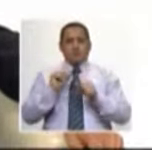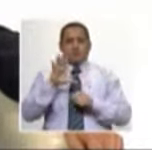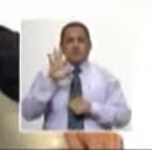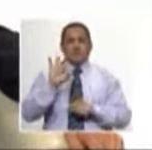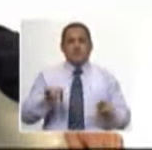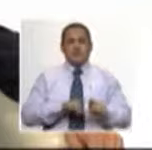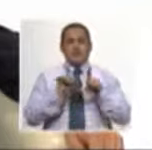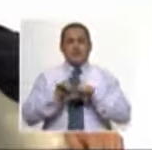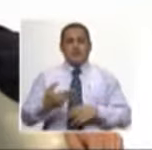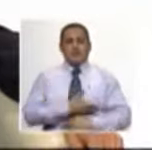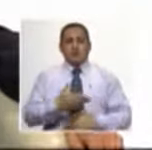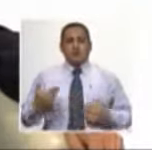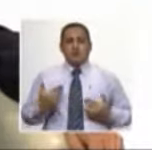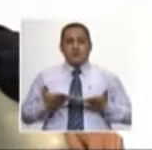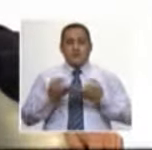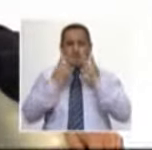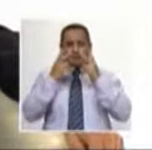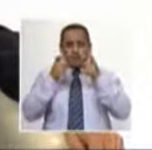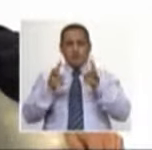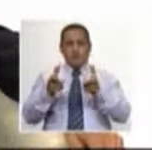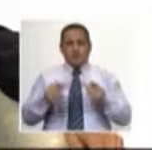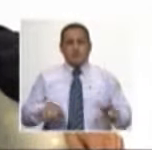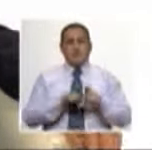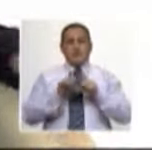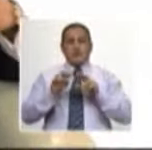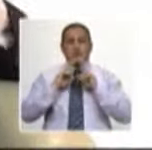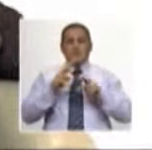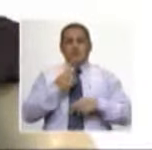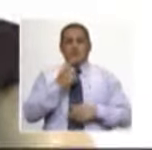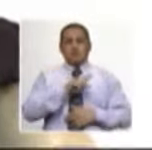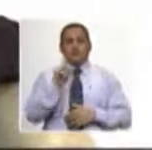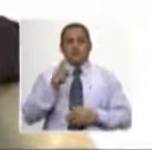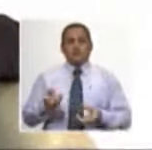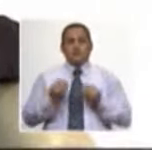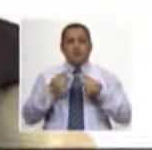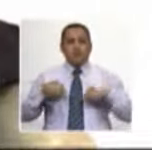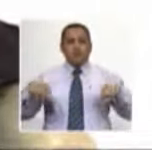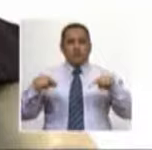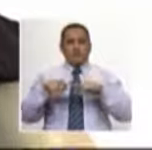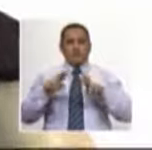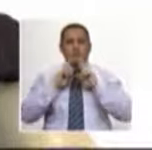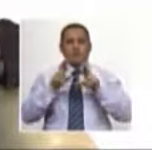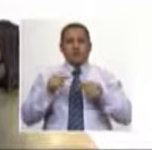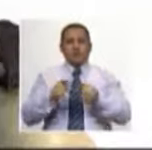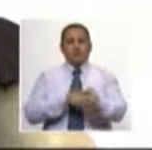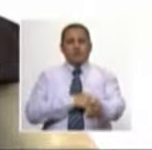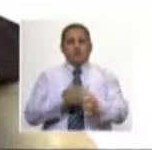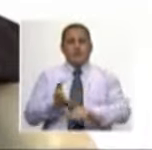por supuesto que el Estado debe observar. Y la respuesta es que no, porque todo esto responde a una